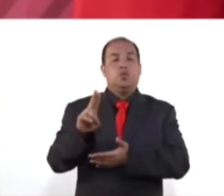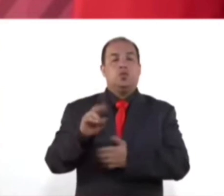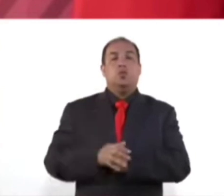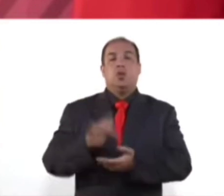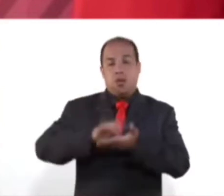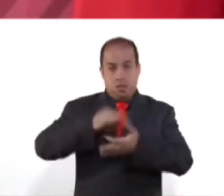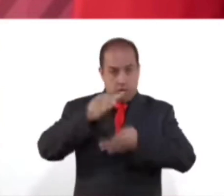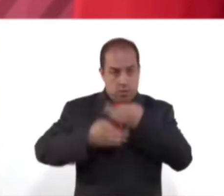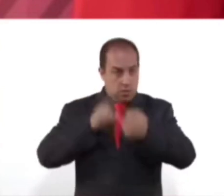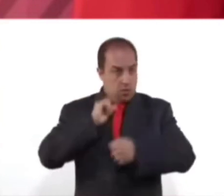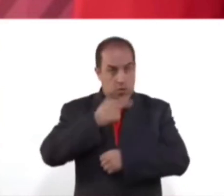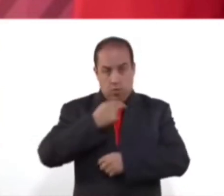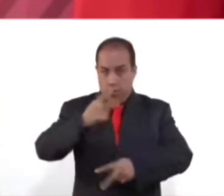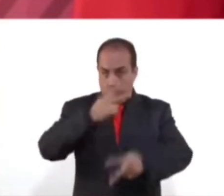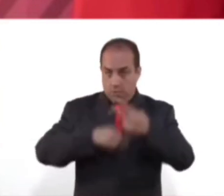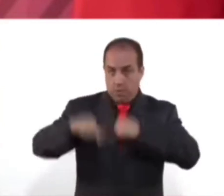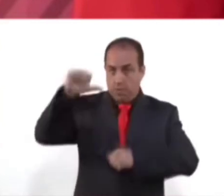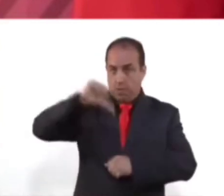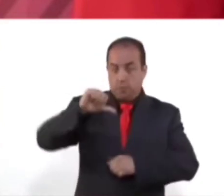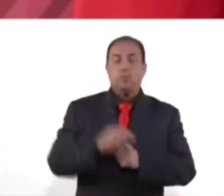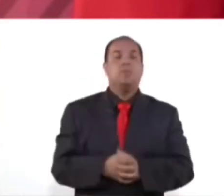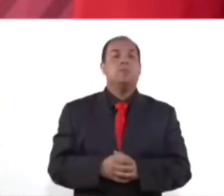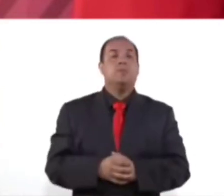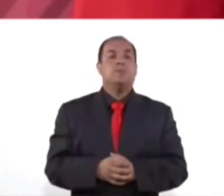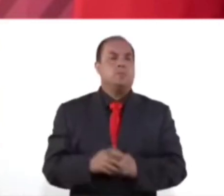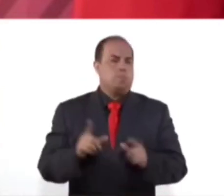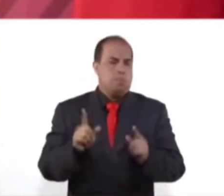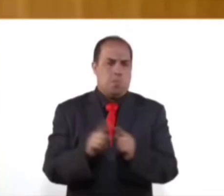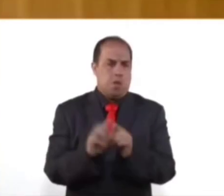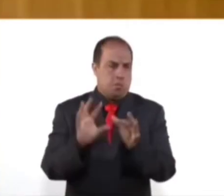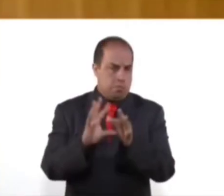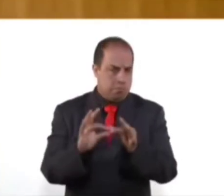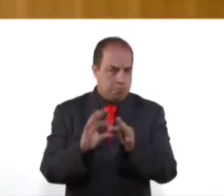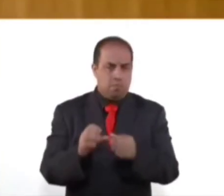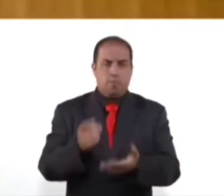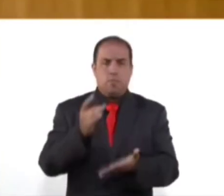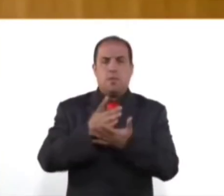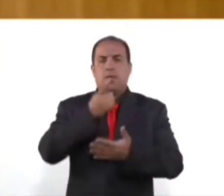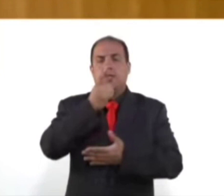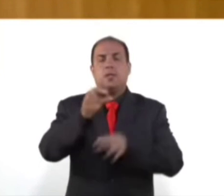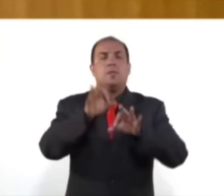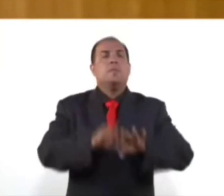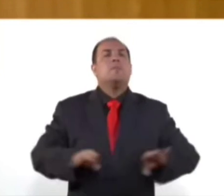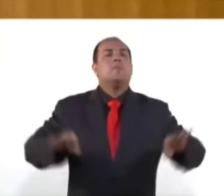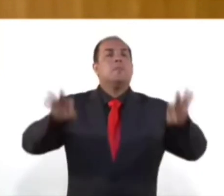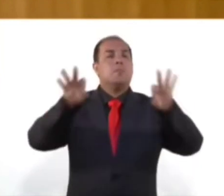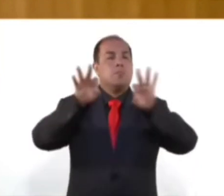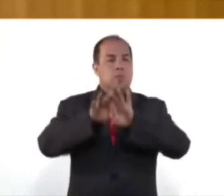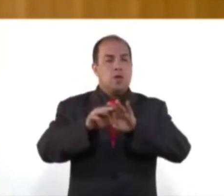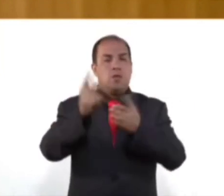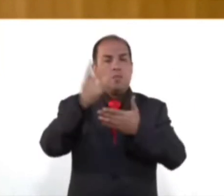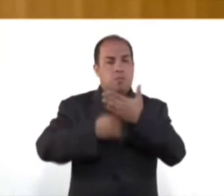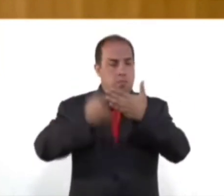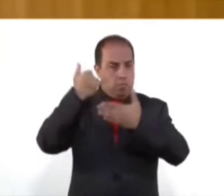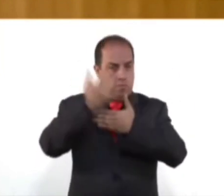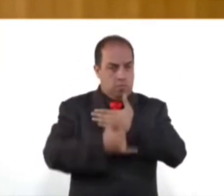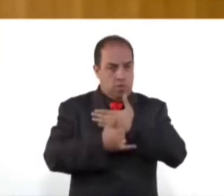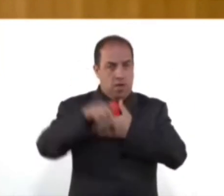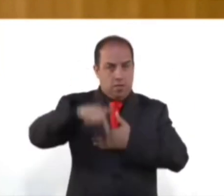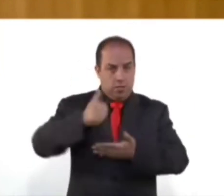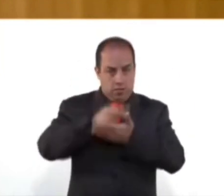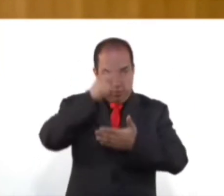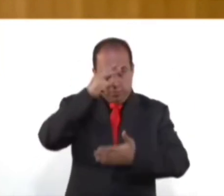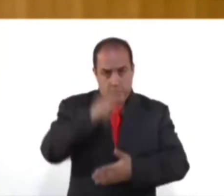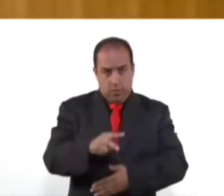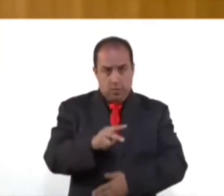aquí. Muy brevemente, solo quiero resaltar la importancia que tiene este proyecto para la Ciudad de